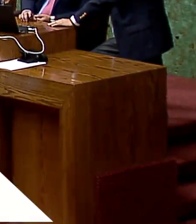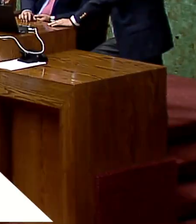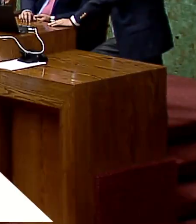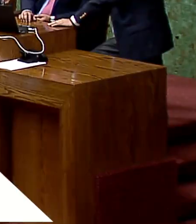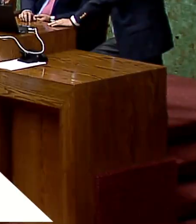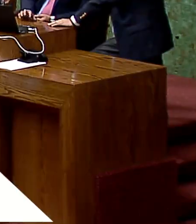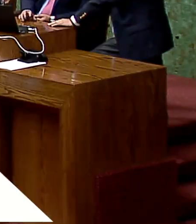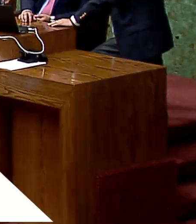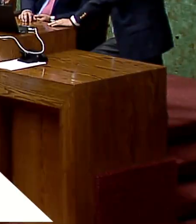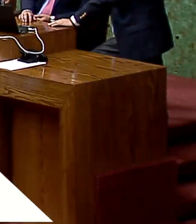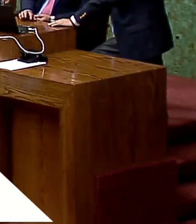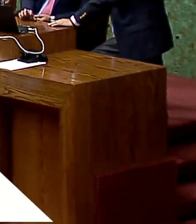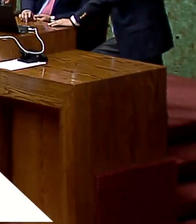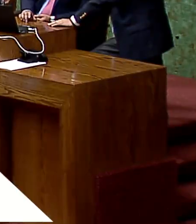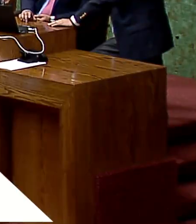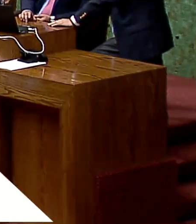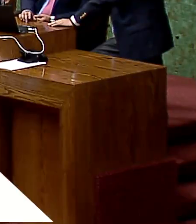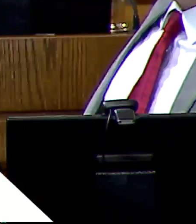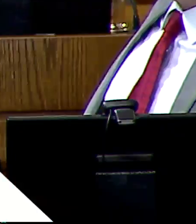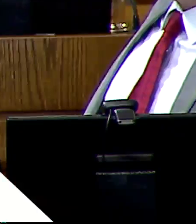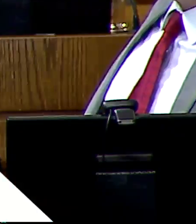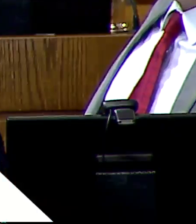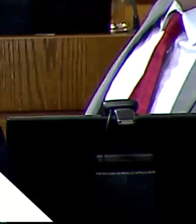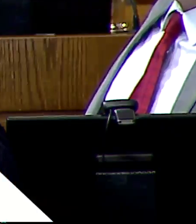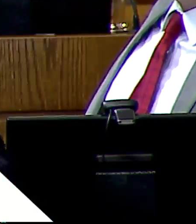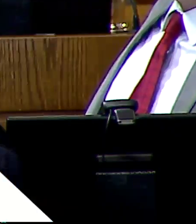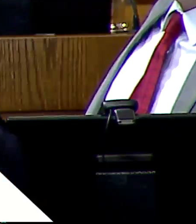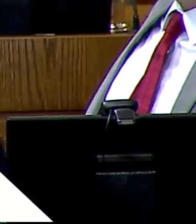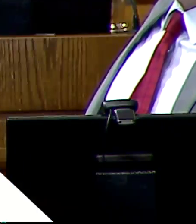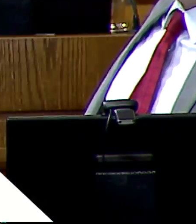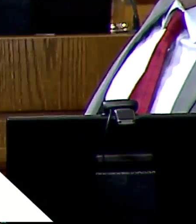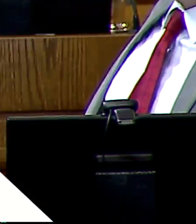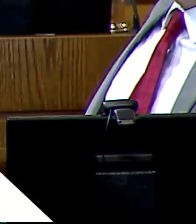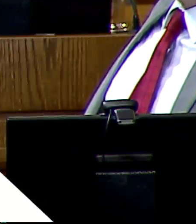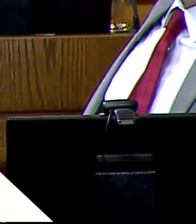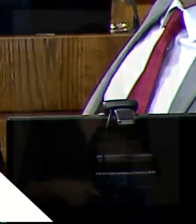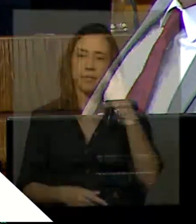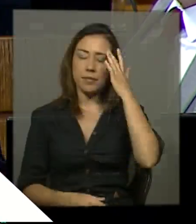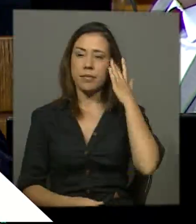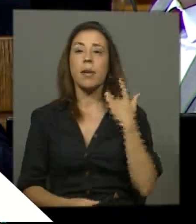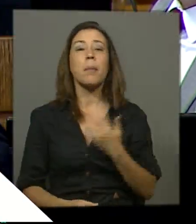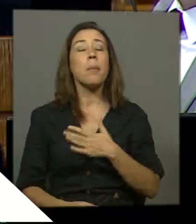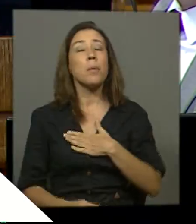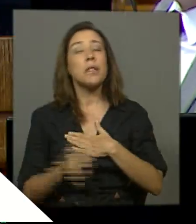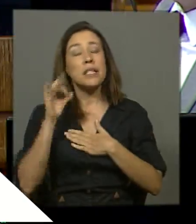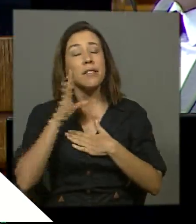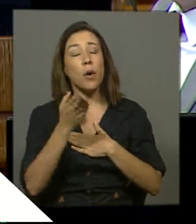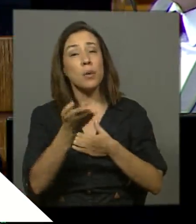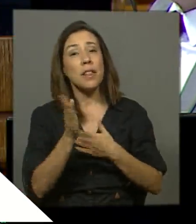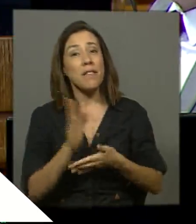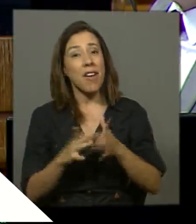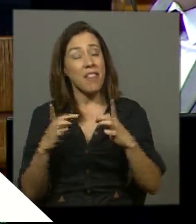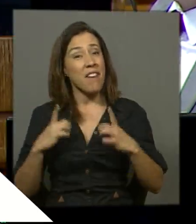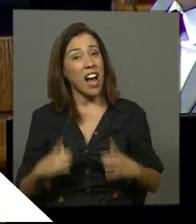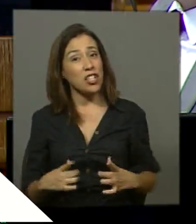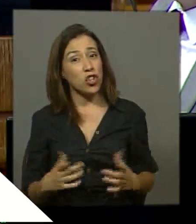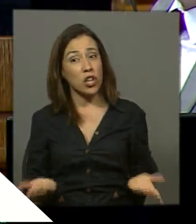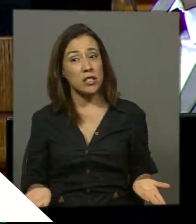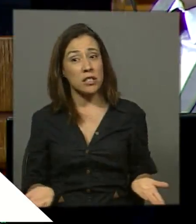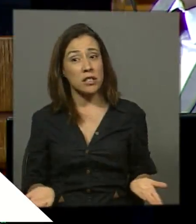ministro si usted iría de vacaciones al lago gustara sa sied ir